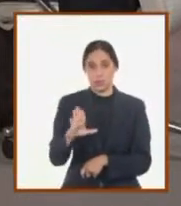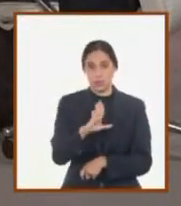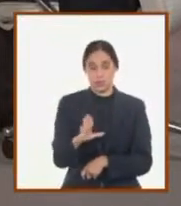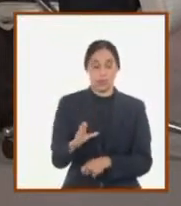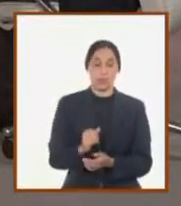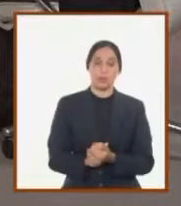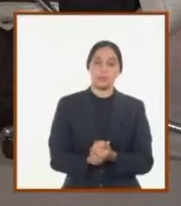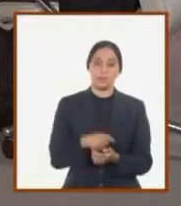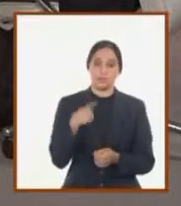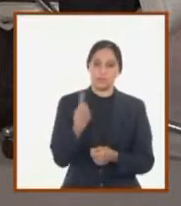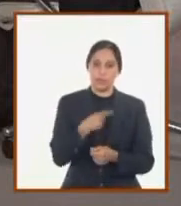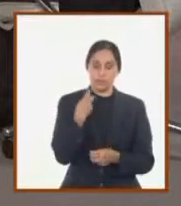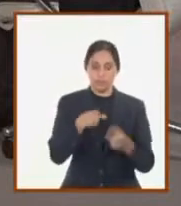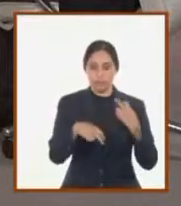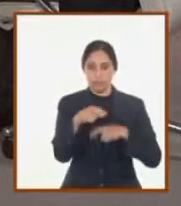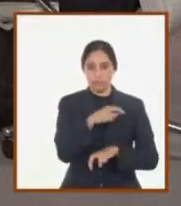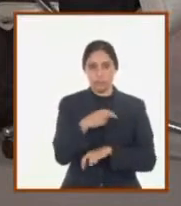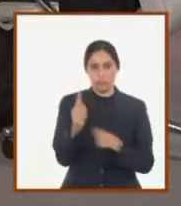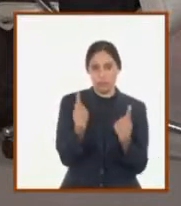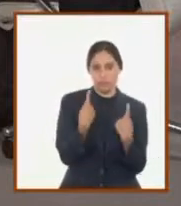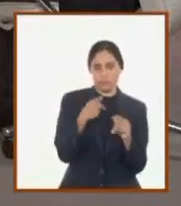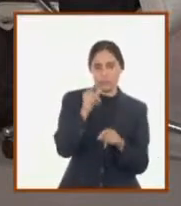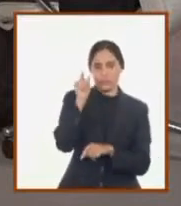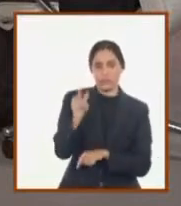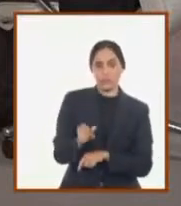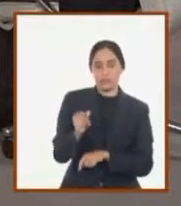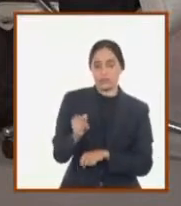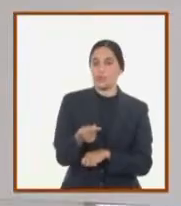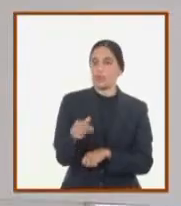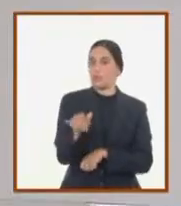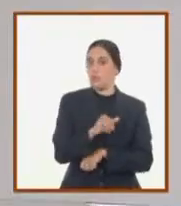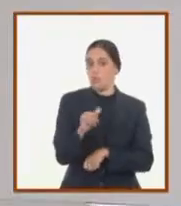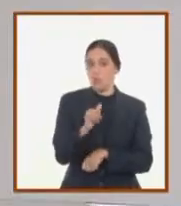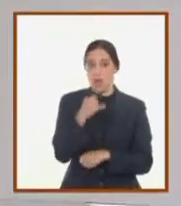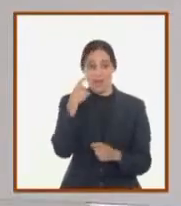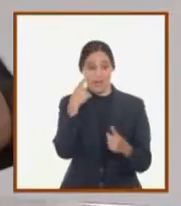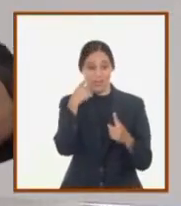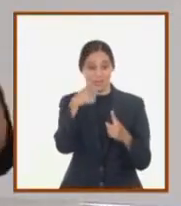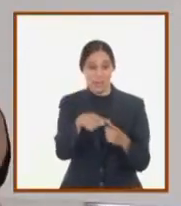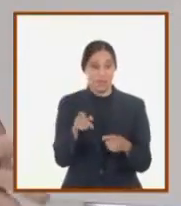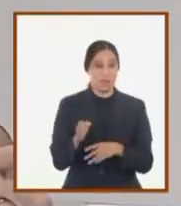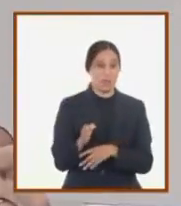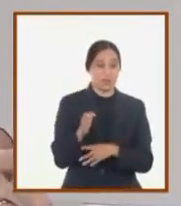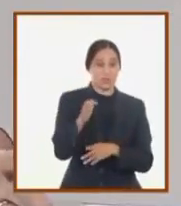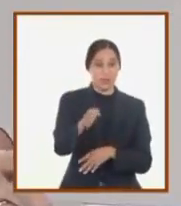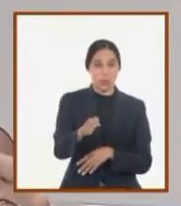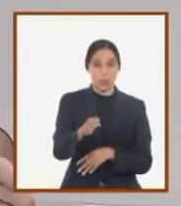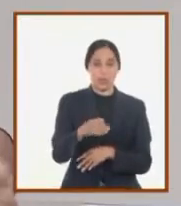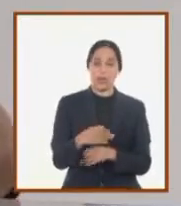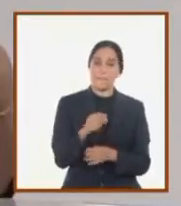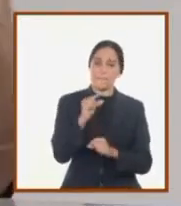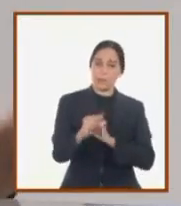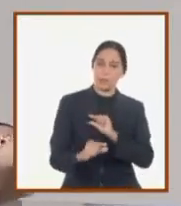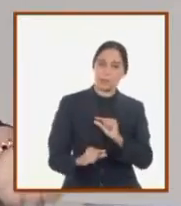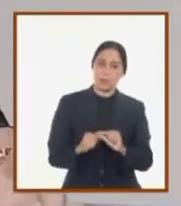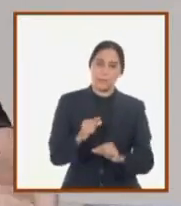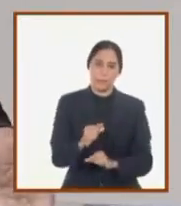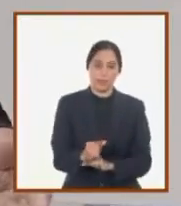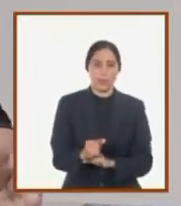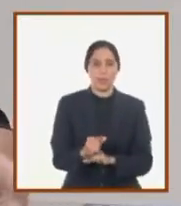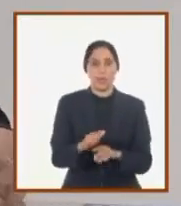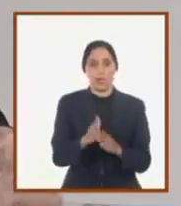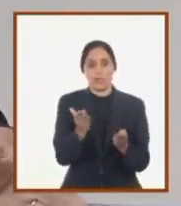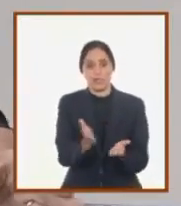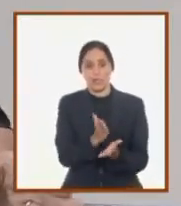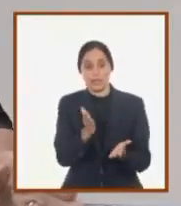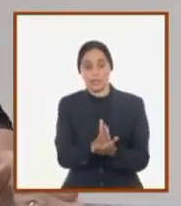por por nuestro investigador Rolando Dávila y bueno también las perspectivas que tiene exciste ahora que se están abriendo en la oficina de trabajar No